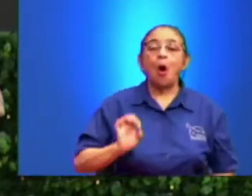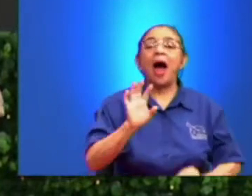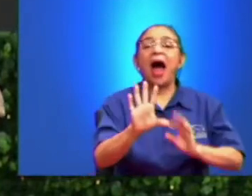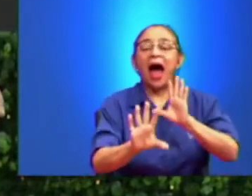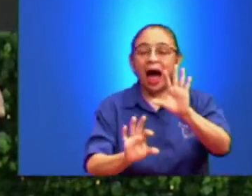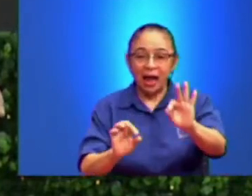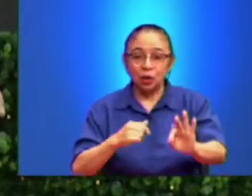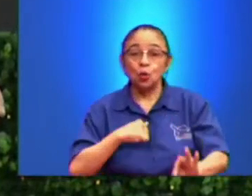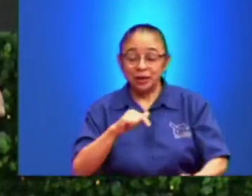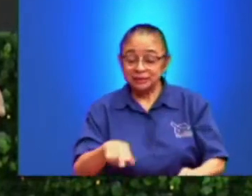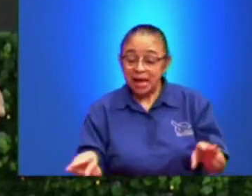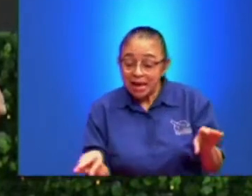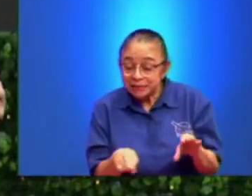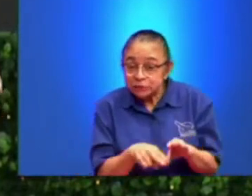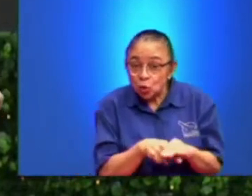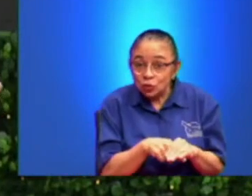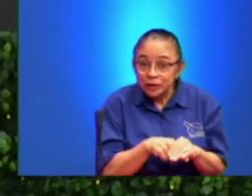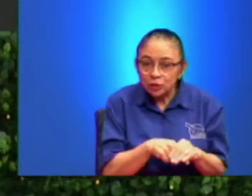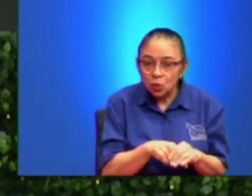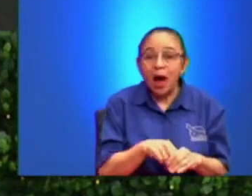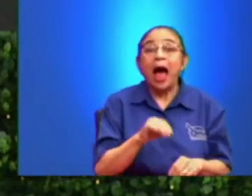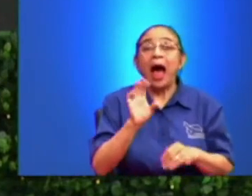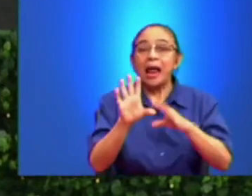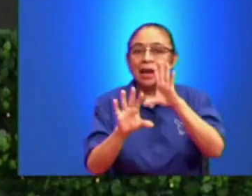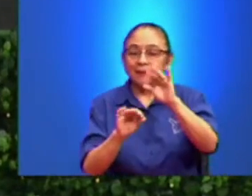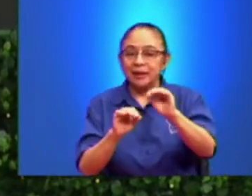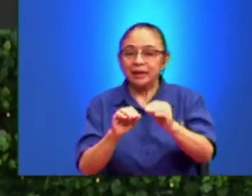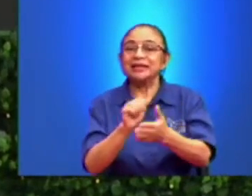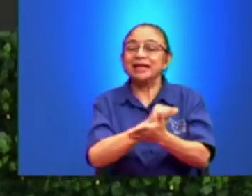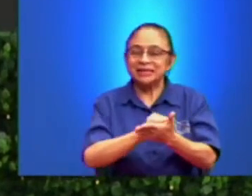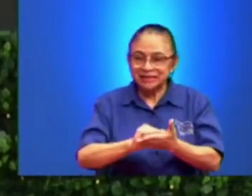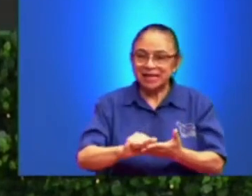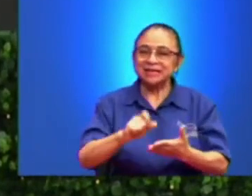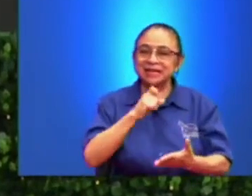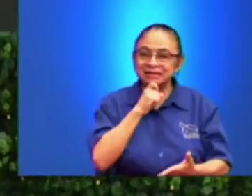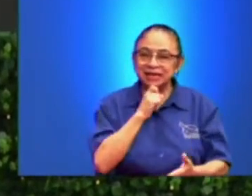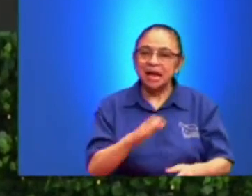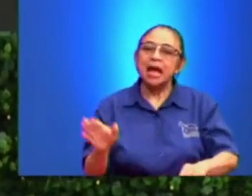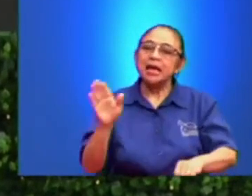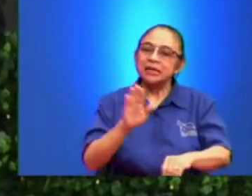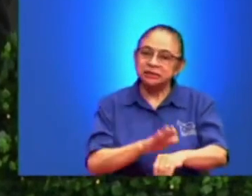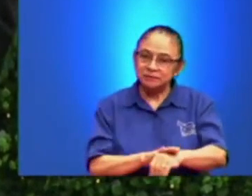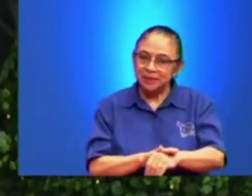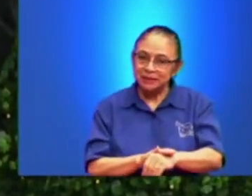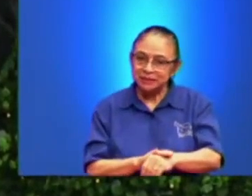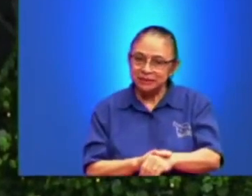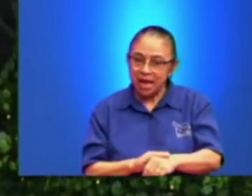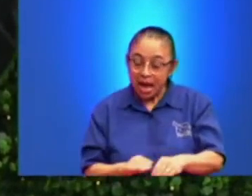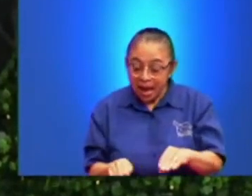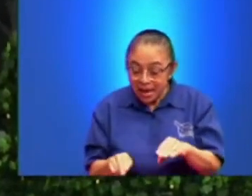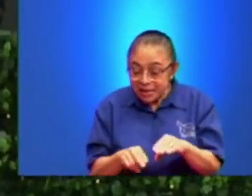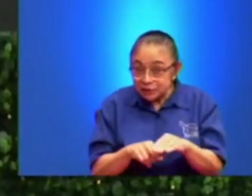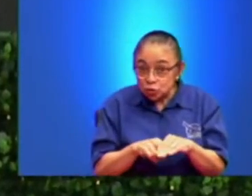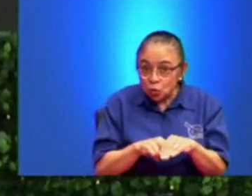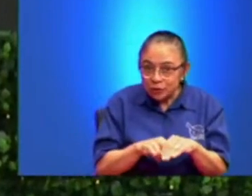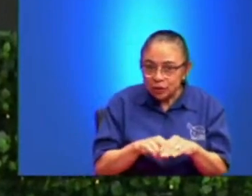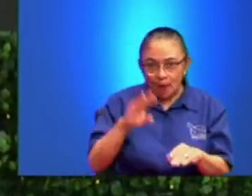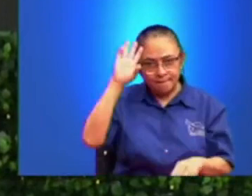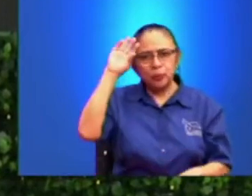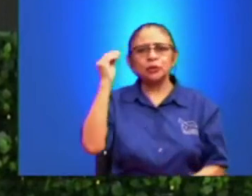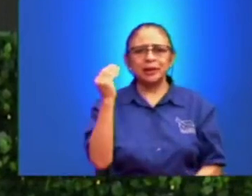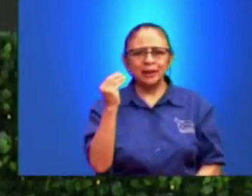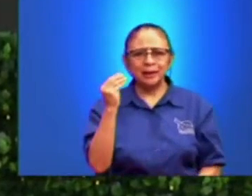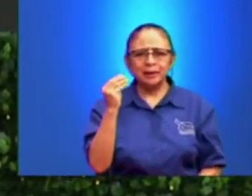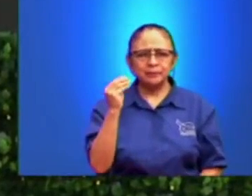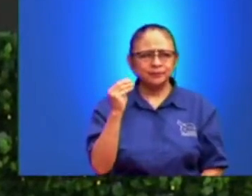está escondido y cuando hablamos de la santa cena es más escondido todavía por qué razón y